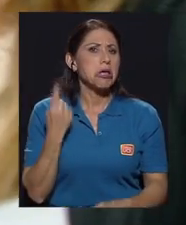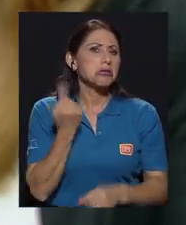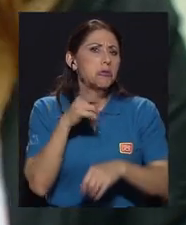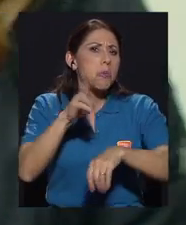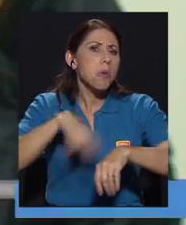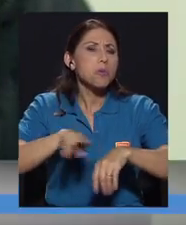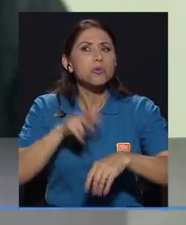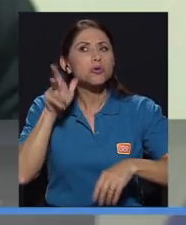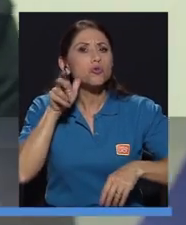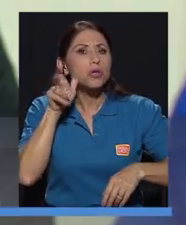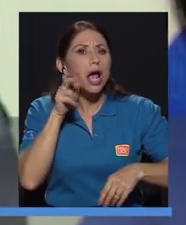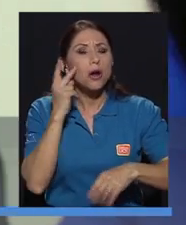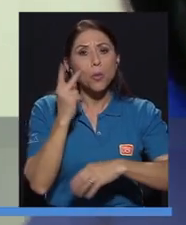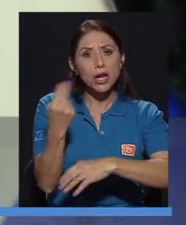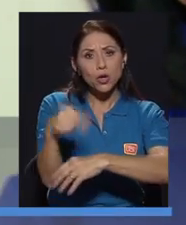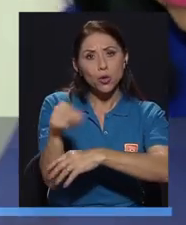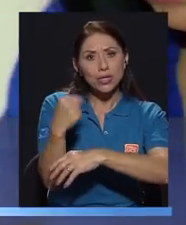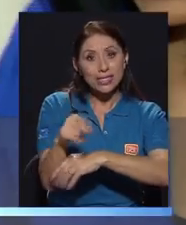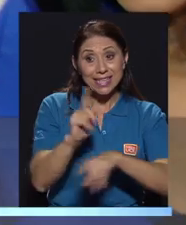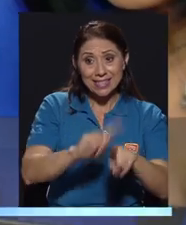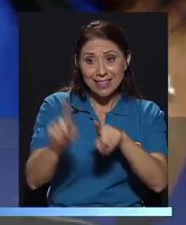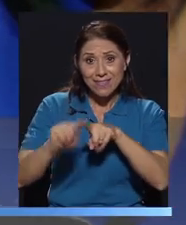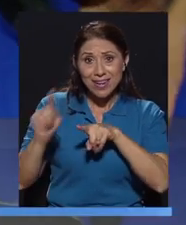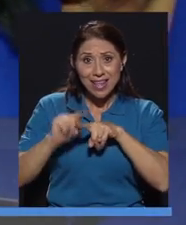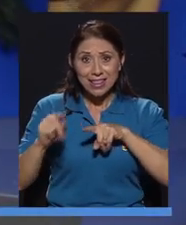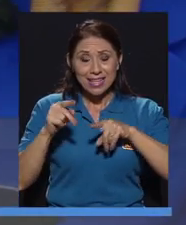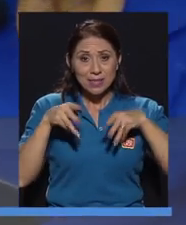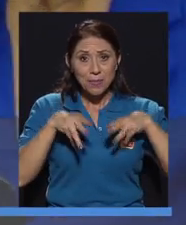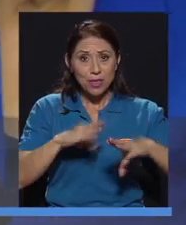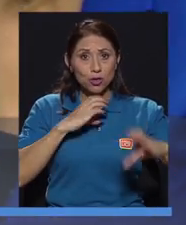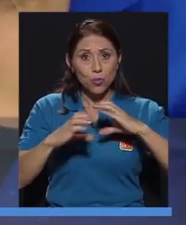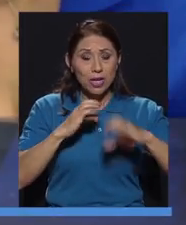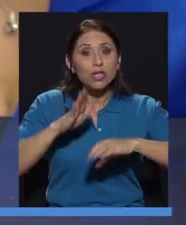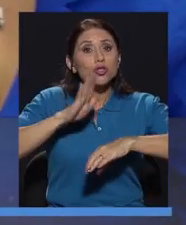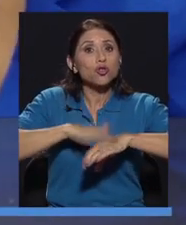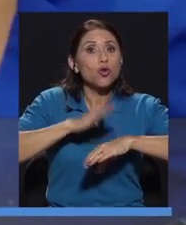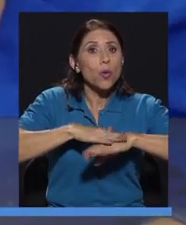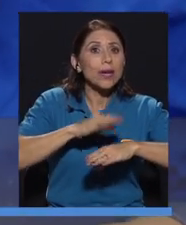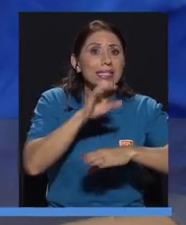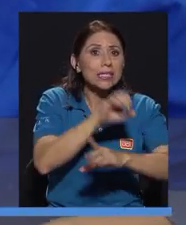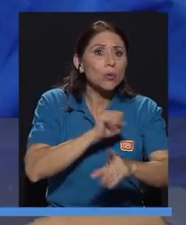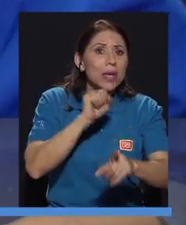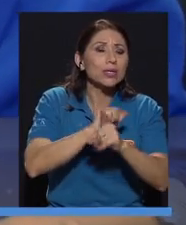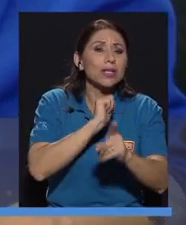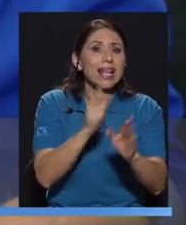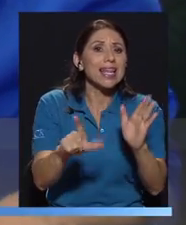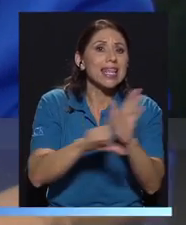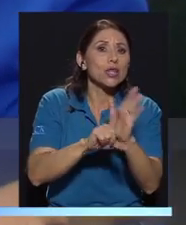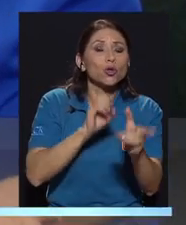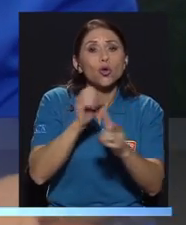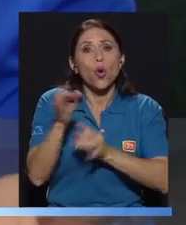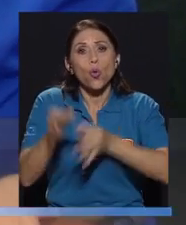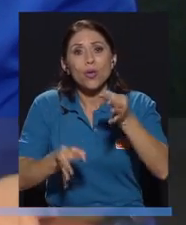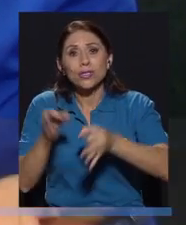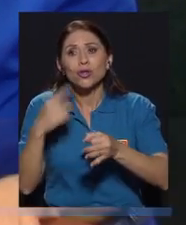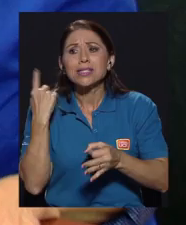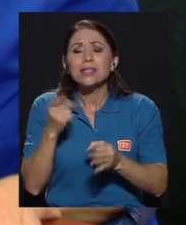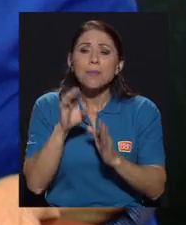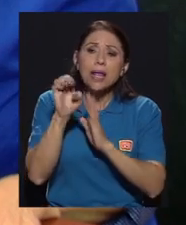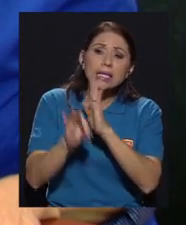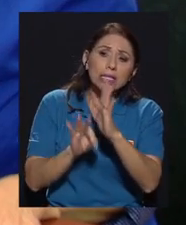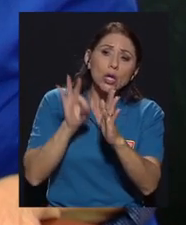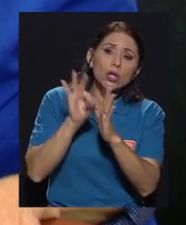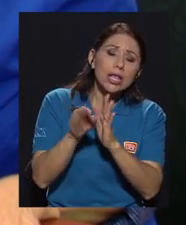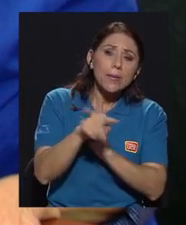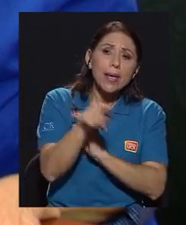Es muy común que al escuchar o ver noticias en los medios de comunicación sobre delitos y los juicios, se estereotipe o se estigmatice a las